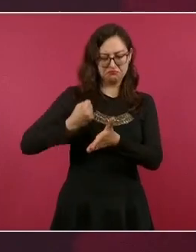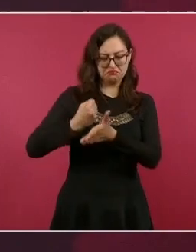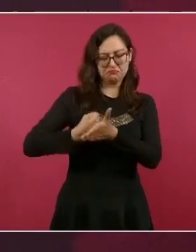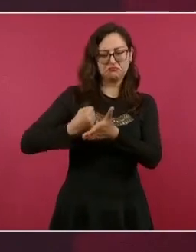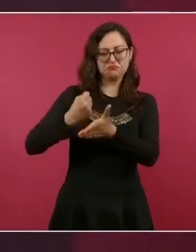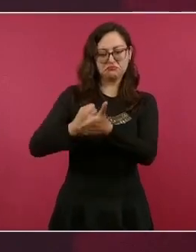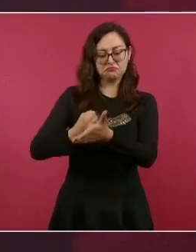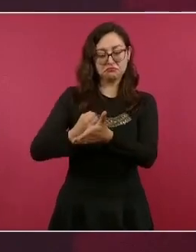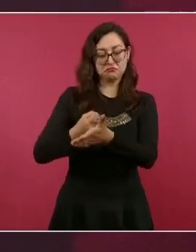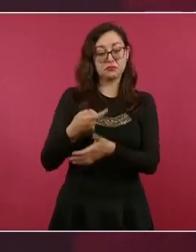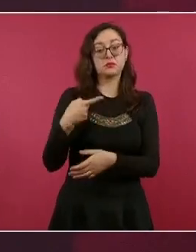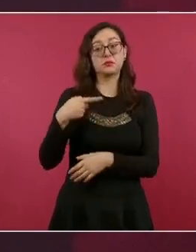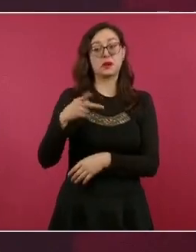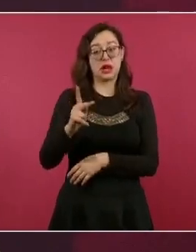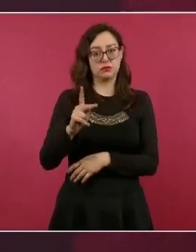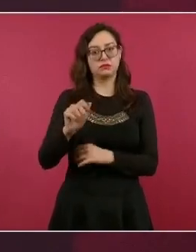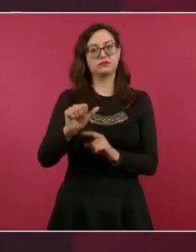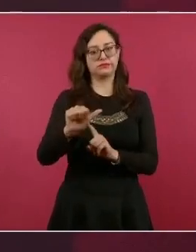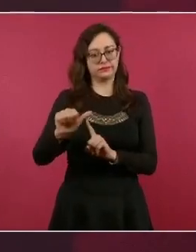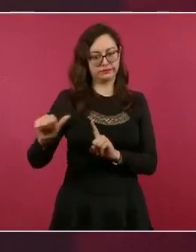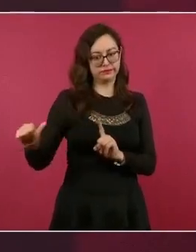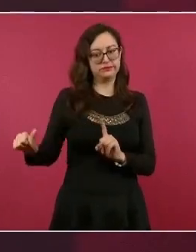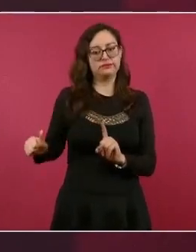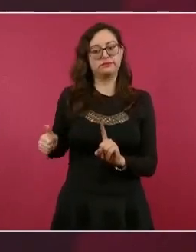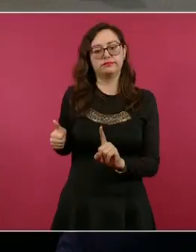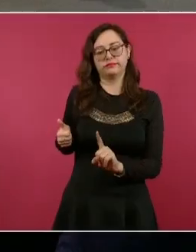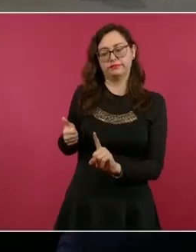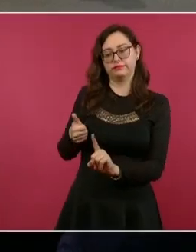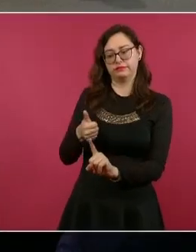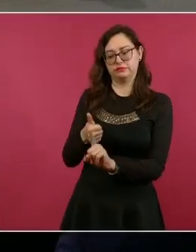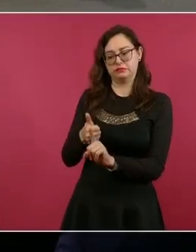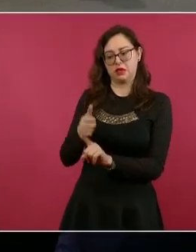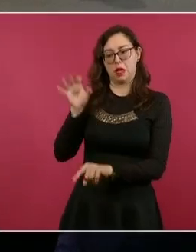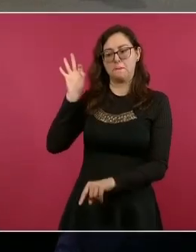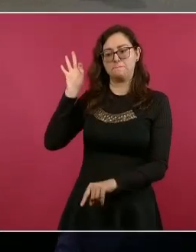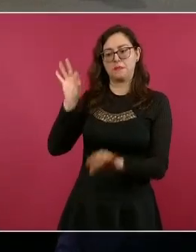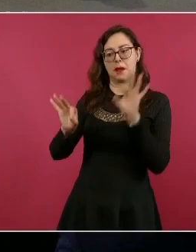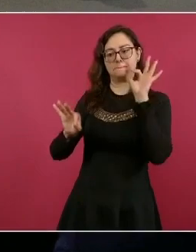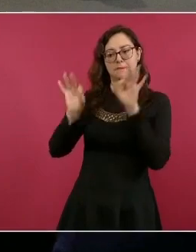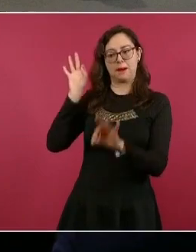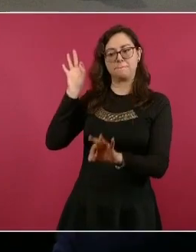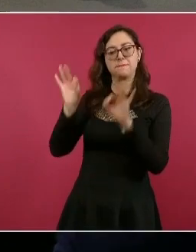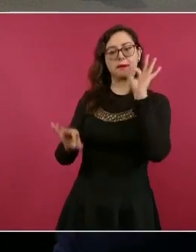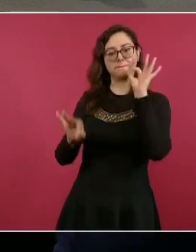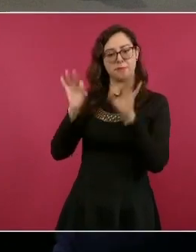que están actuando en esa región.